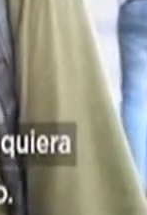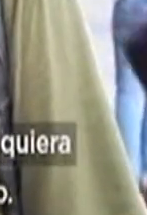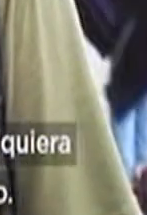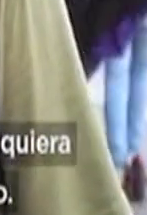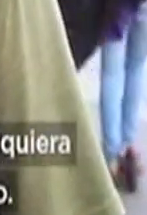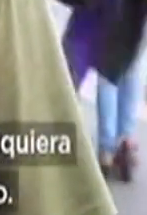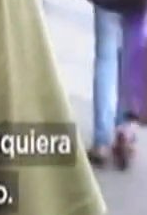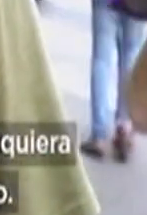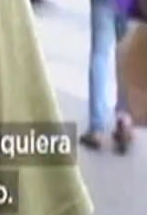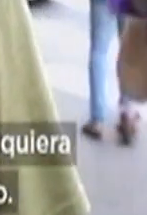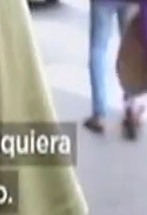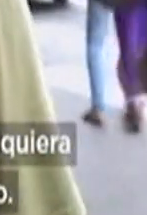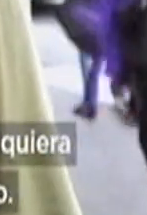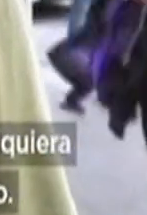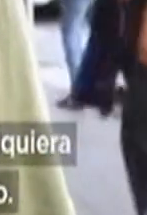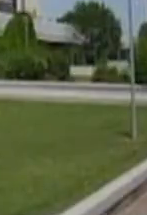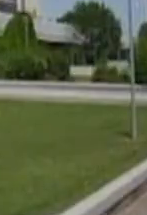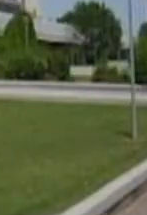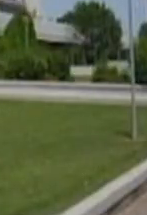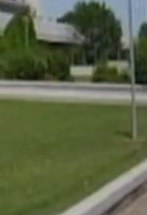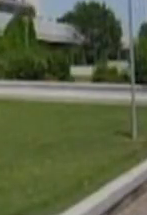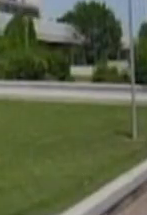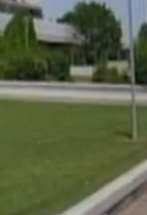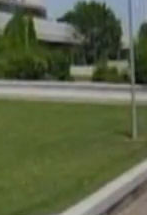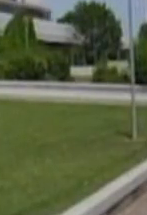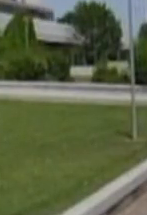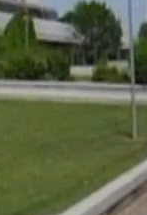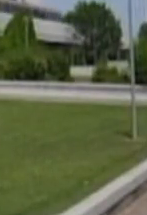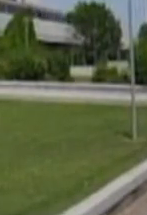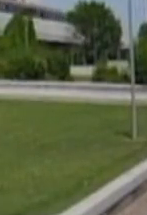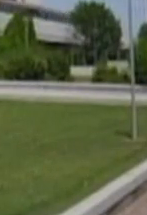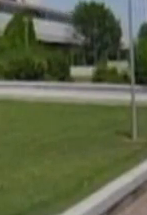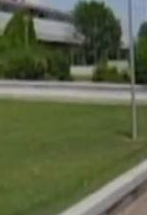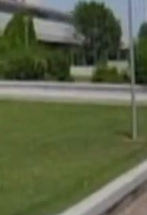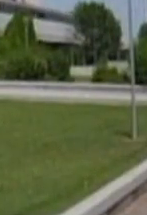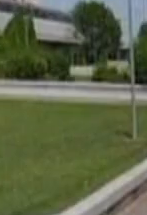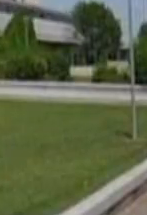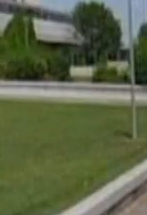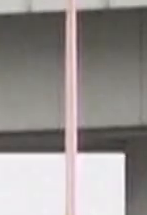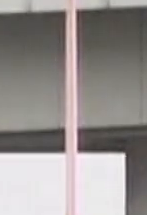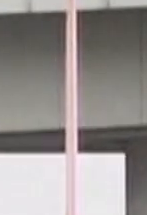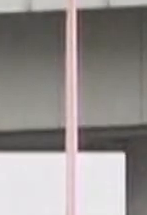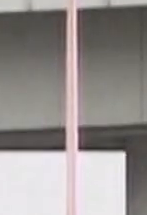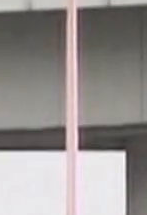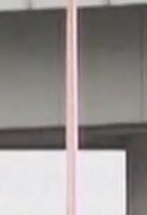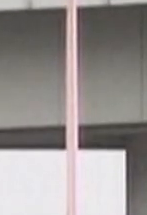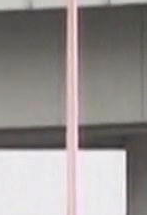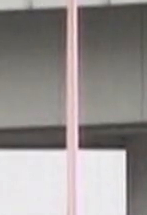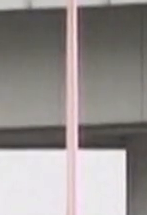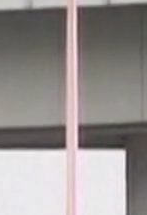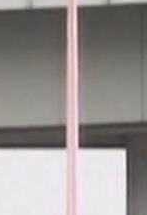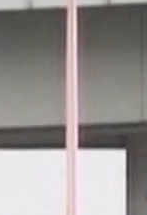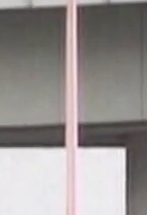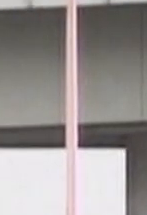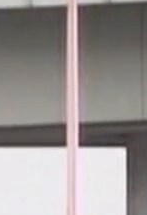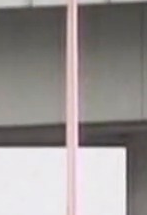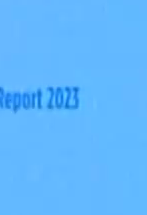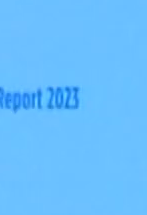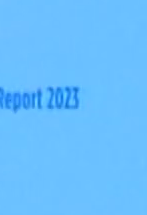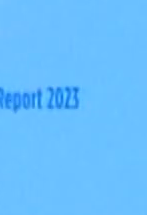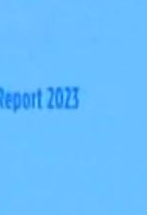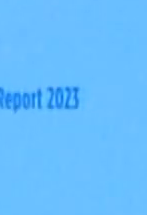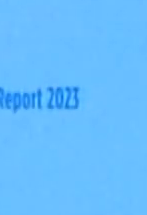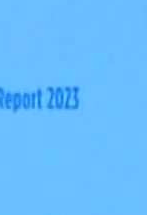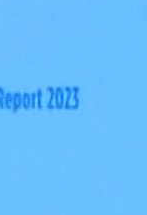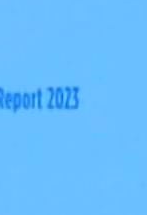konsumieren und wissen gar nicht, was sie überhaupt konsumieren. Según el último informe mundial sobre las drogas de la Organización de las Naciones Unidas para